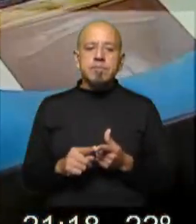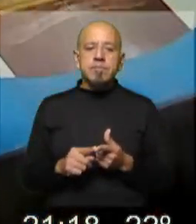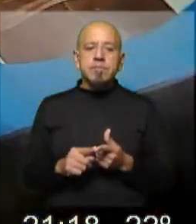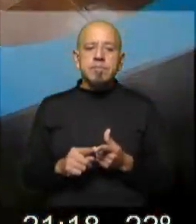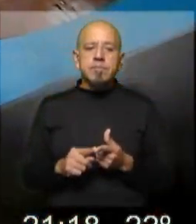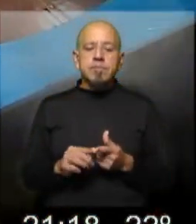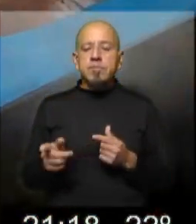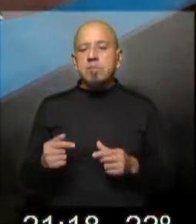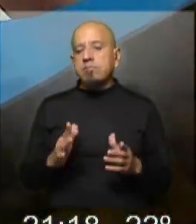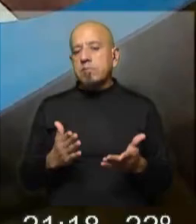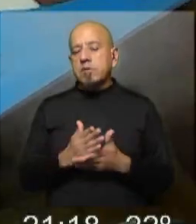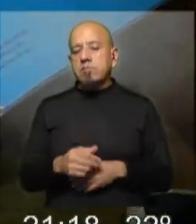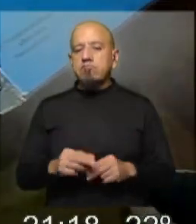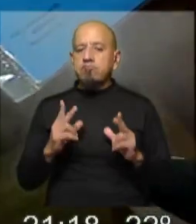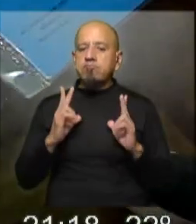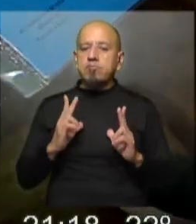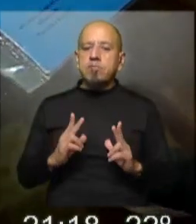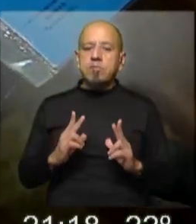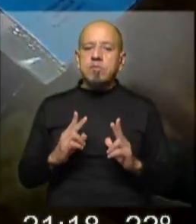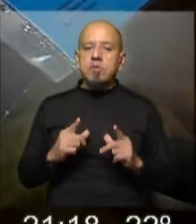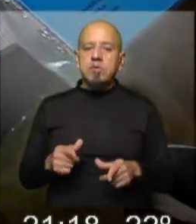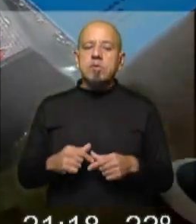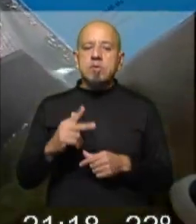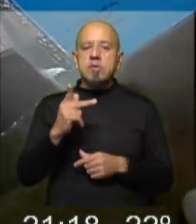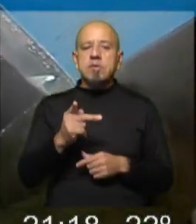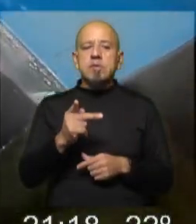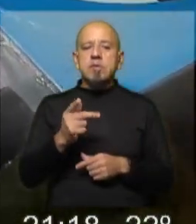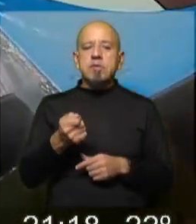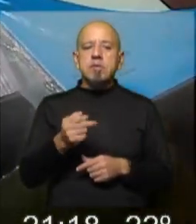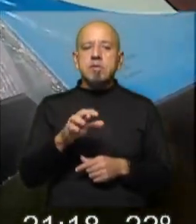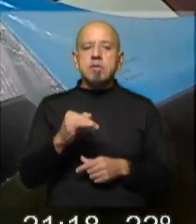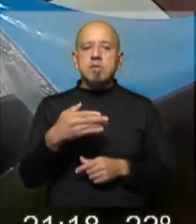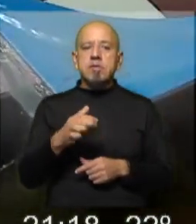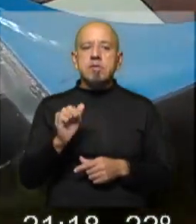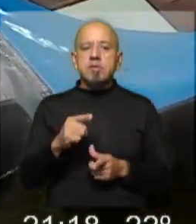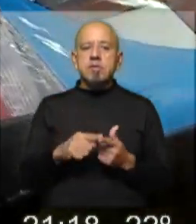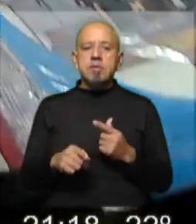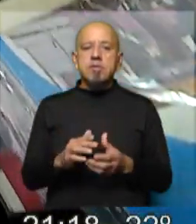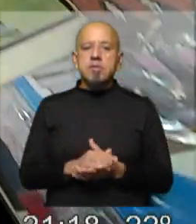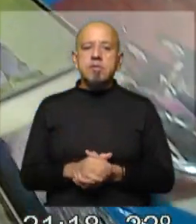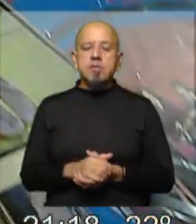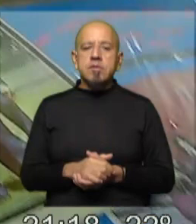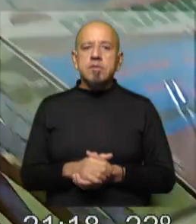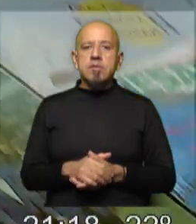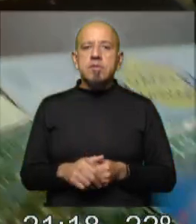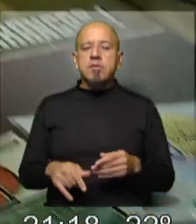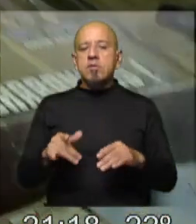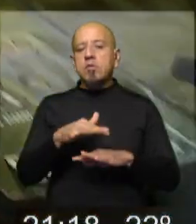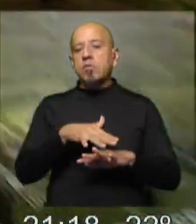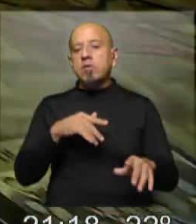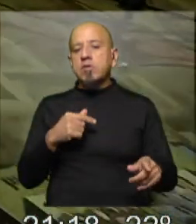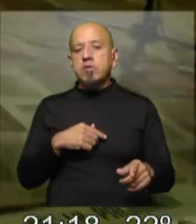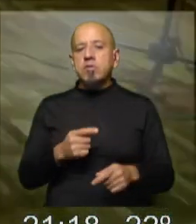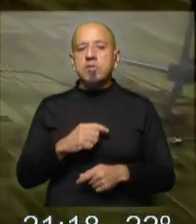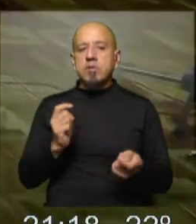traje, ¿no? Sí, claro. Hasta que llegó Caribe y... Sí, un poco esos esquemas, aparecieron los brillos, las lentejuelas. Sí, otro cambio